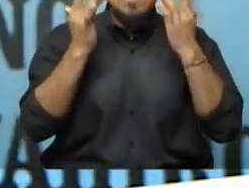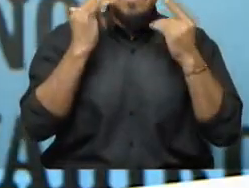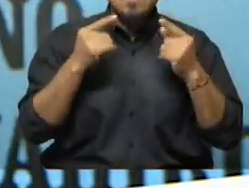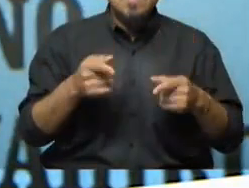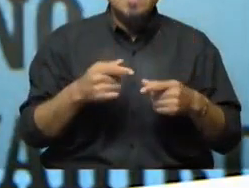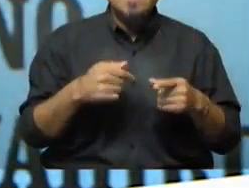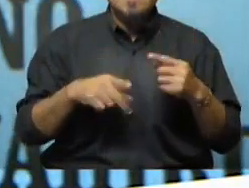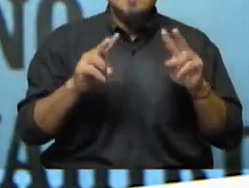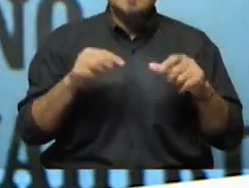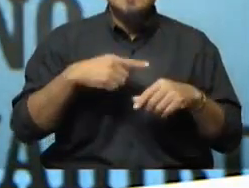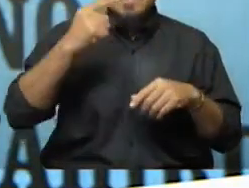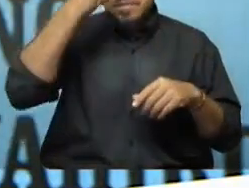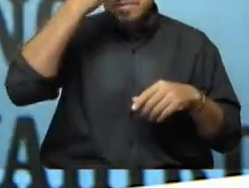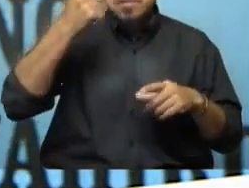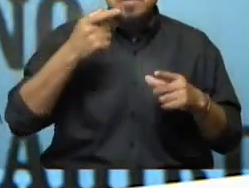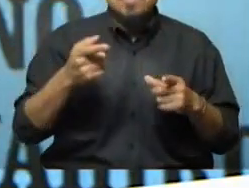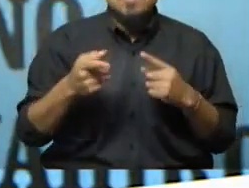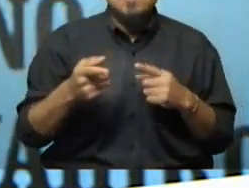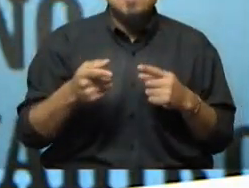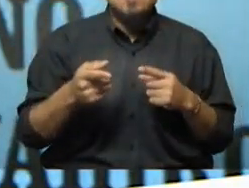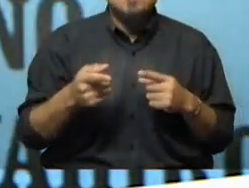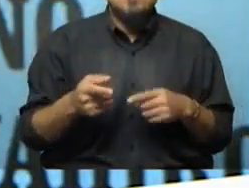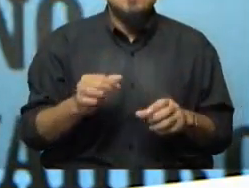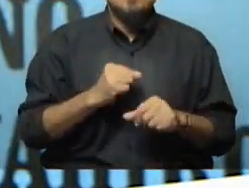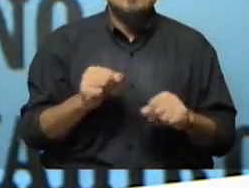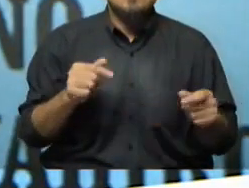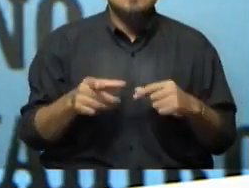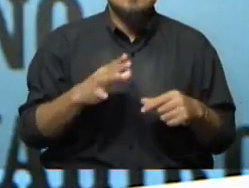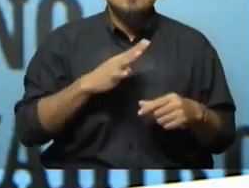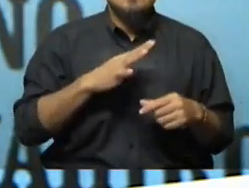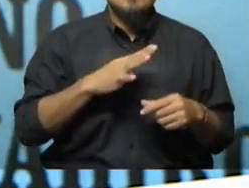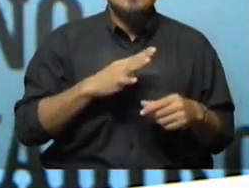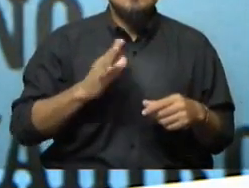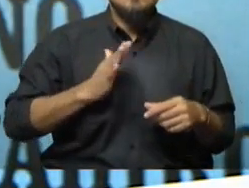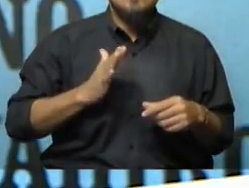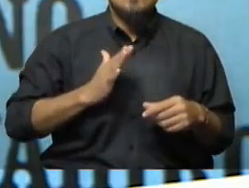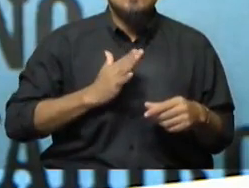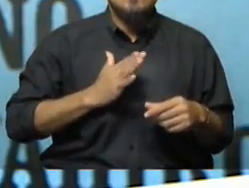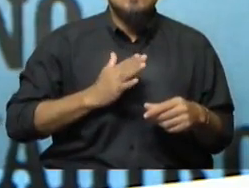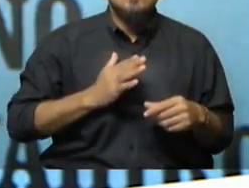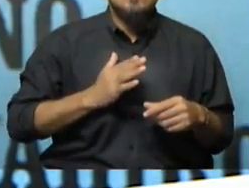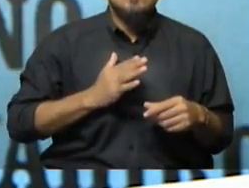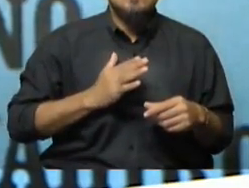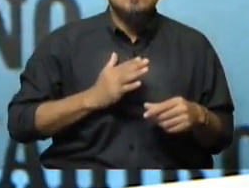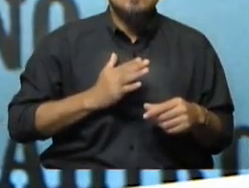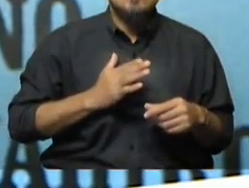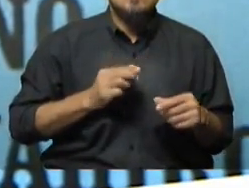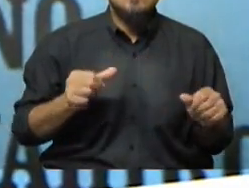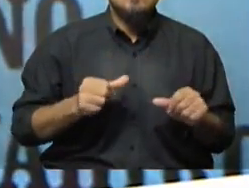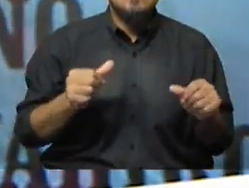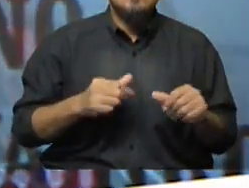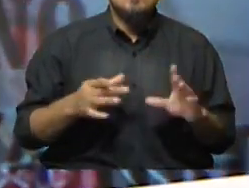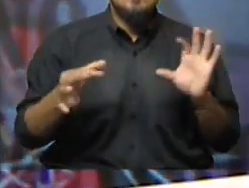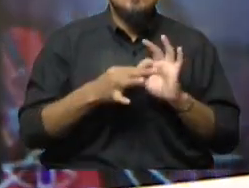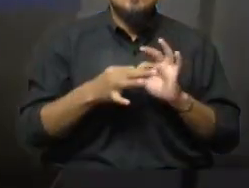de los rubros técnicos, ¿puede ser que hasta las mujeres, haya más mujeres haciendo cosas vinculadas